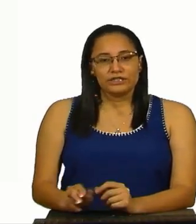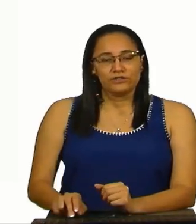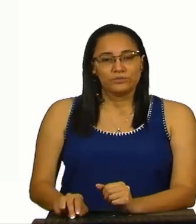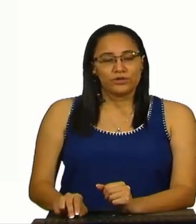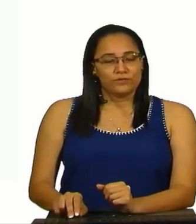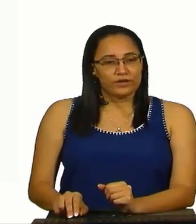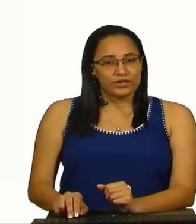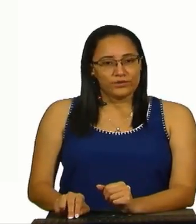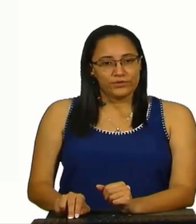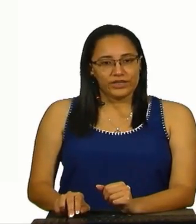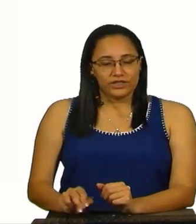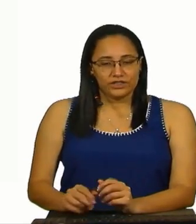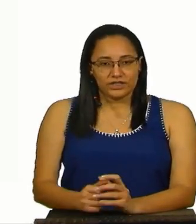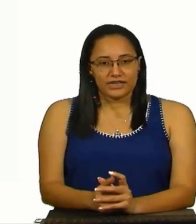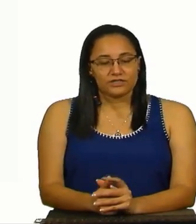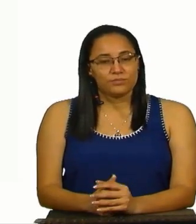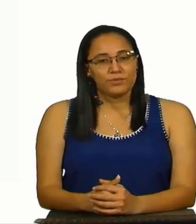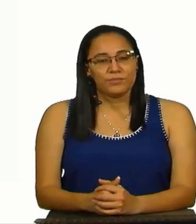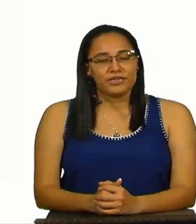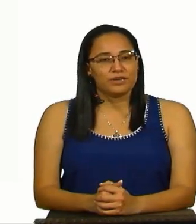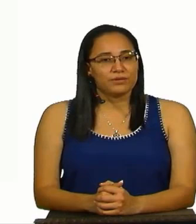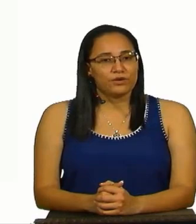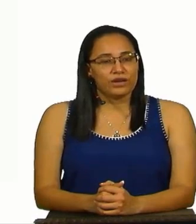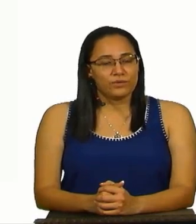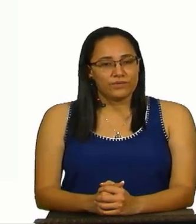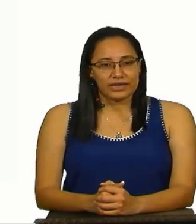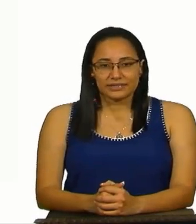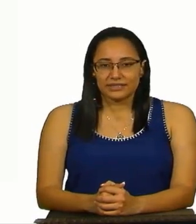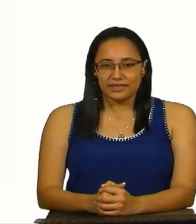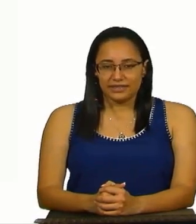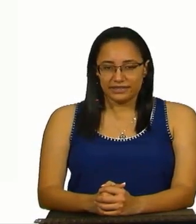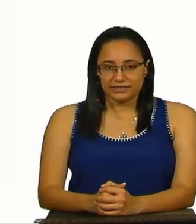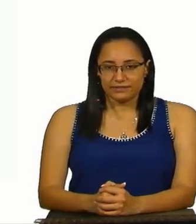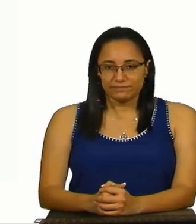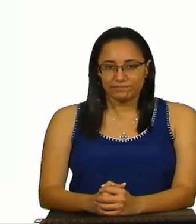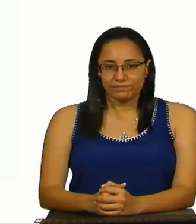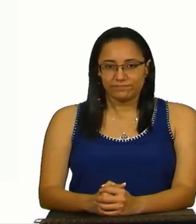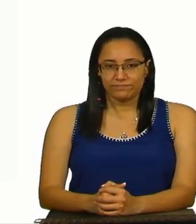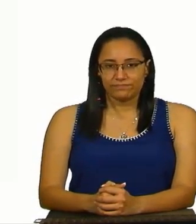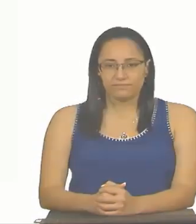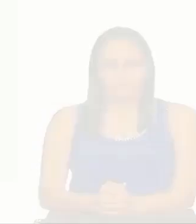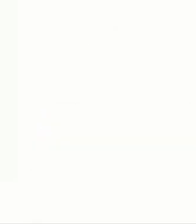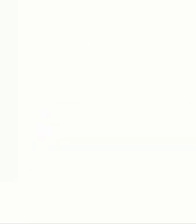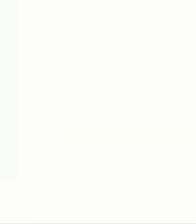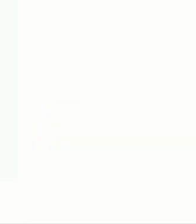safe. See you tomorrow for a new English class. Nos vemos mañana para una nueva clase de inglés.